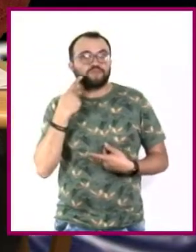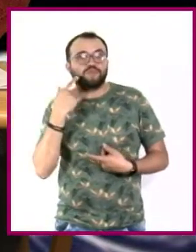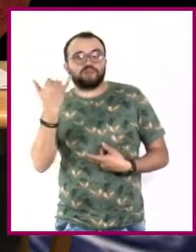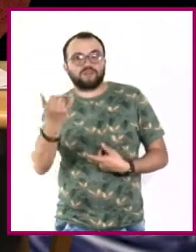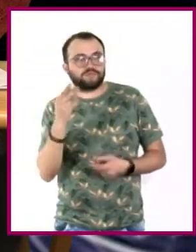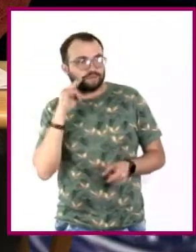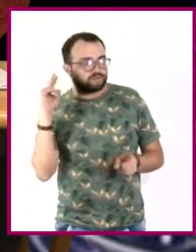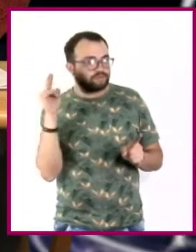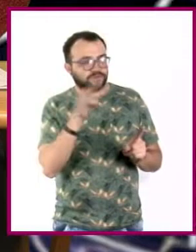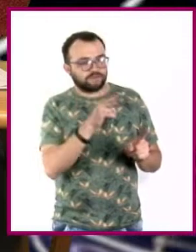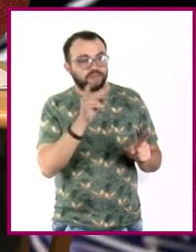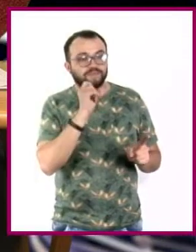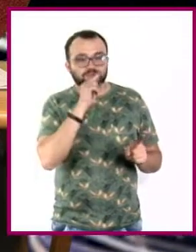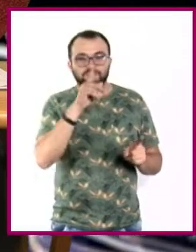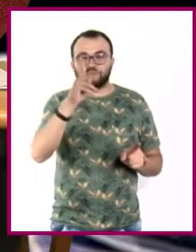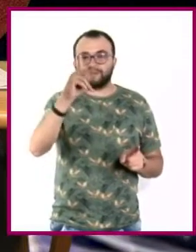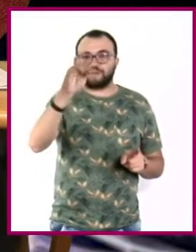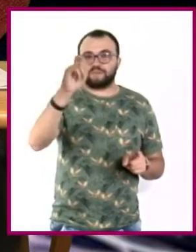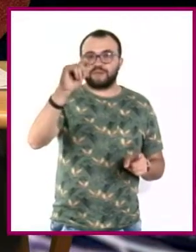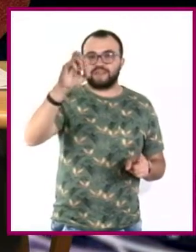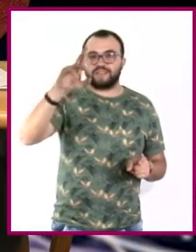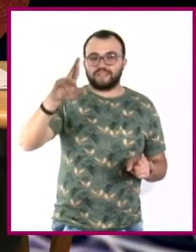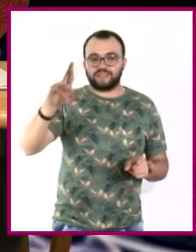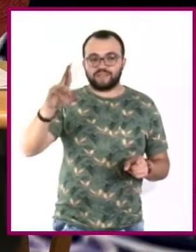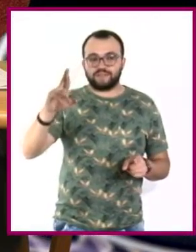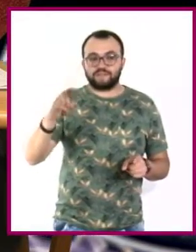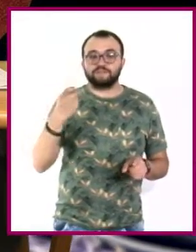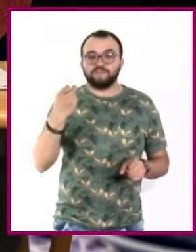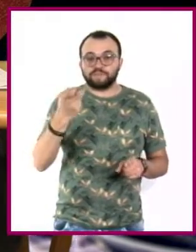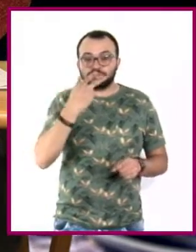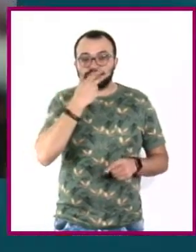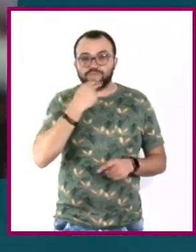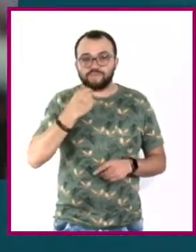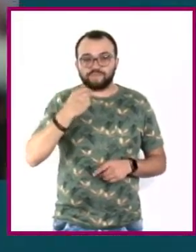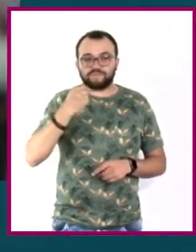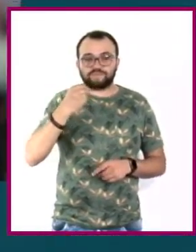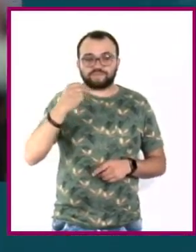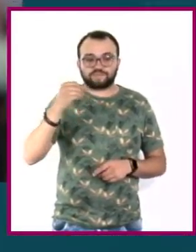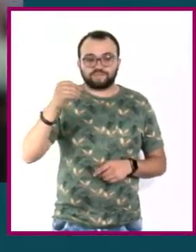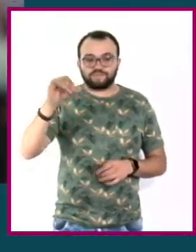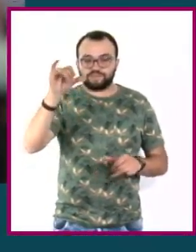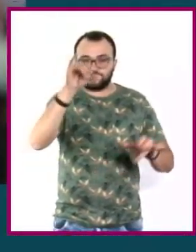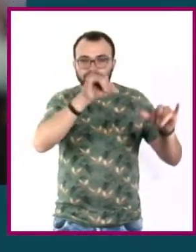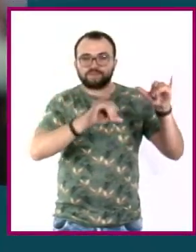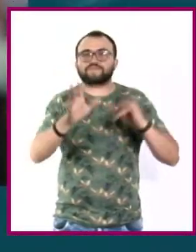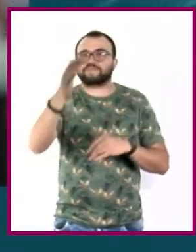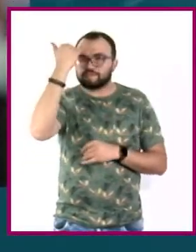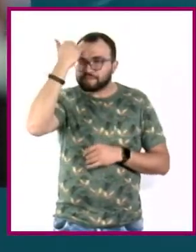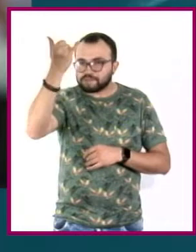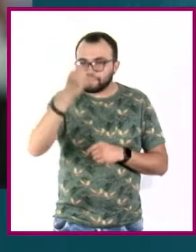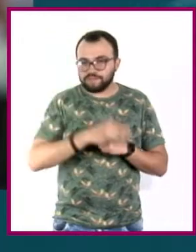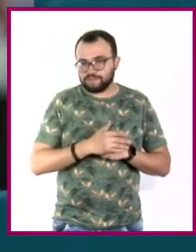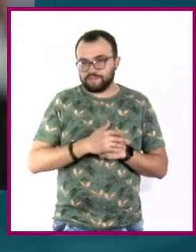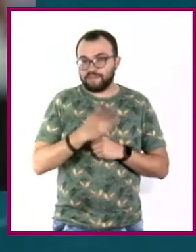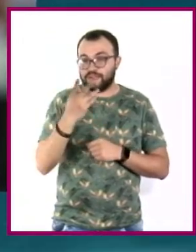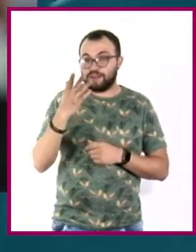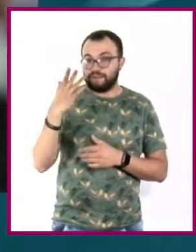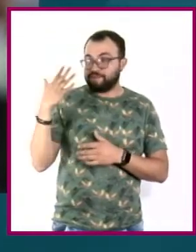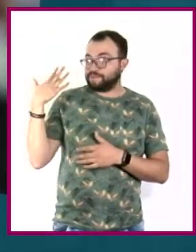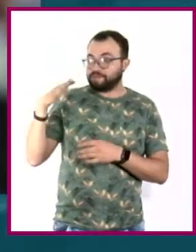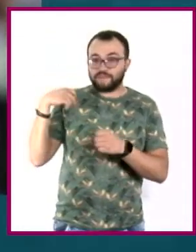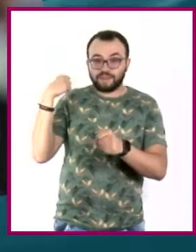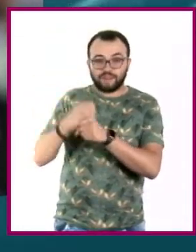interés a Peter Turchin, el excéntrico científico. Y es que imagínate, él desde hace más de 10